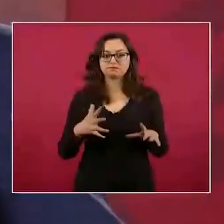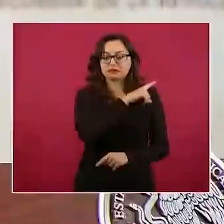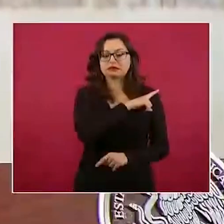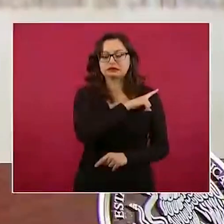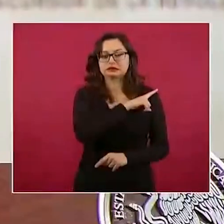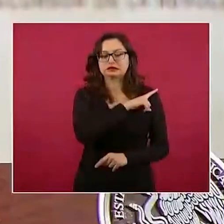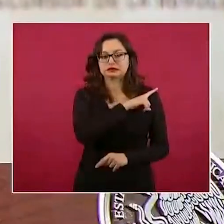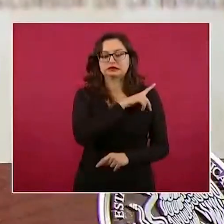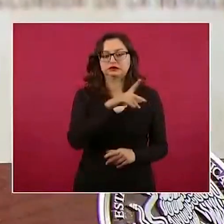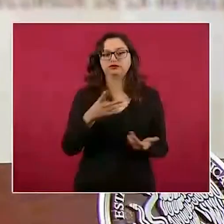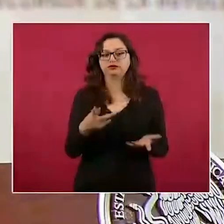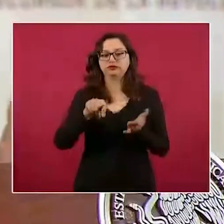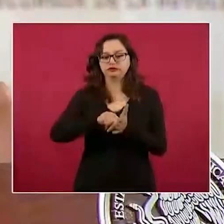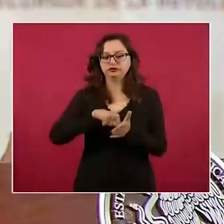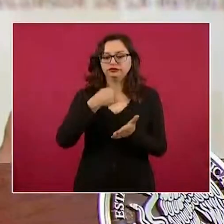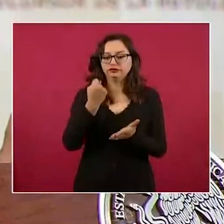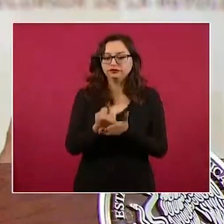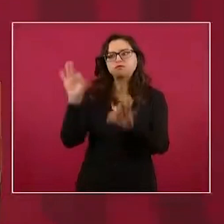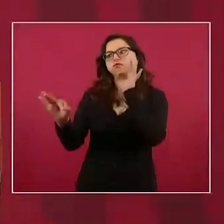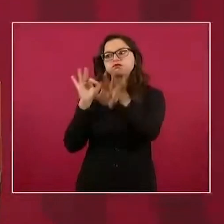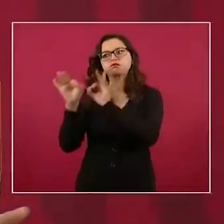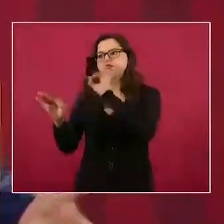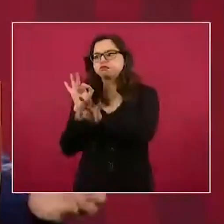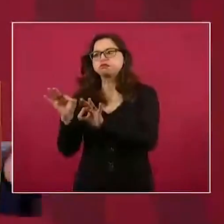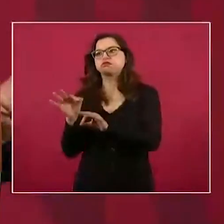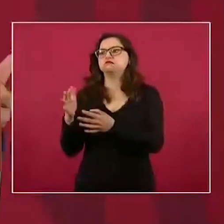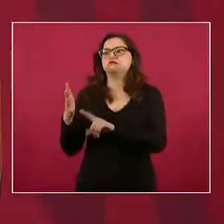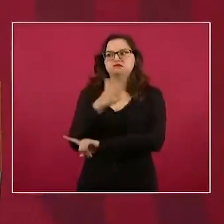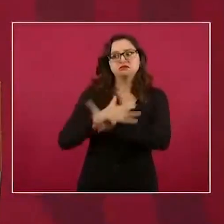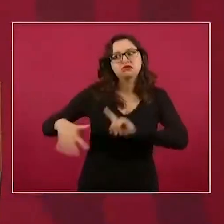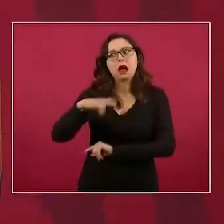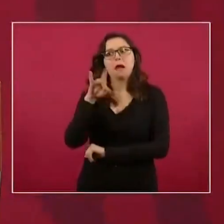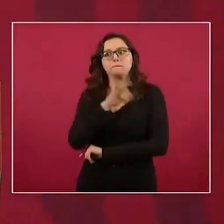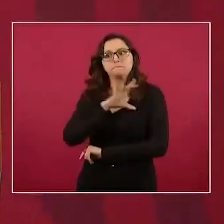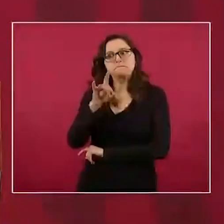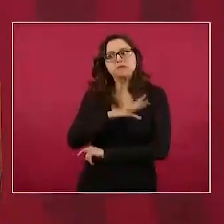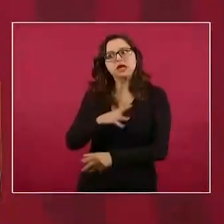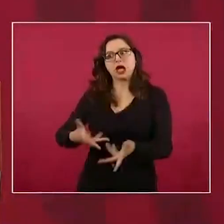difícil, de acoso, de miedo, de